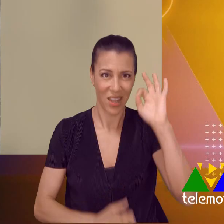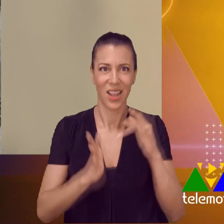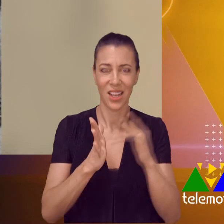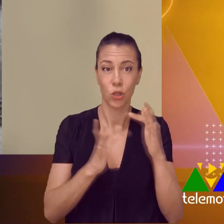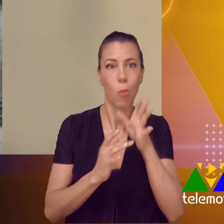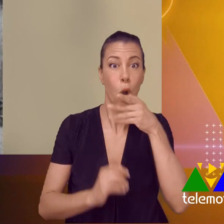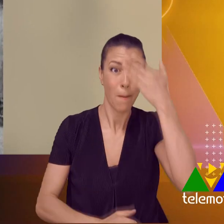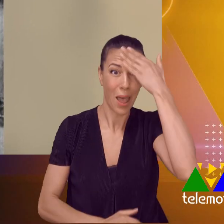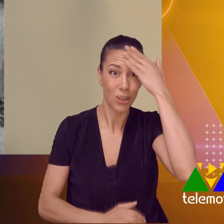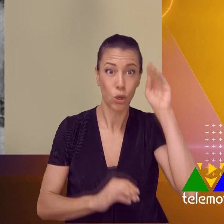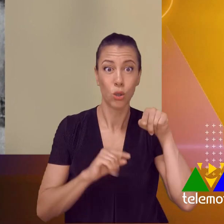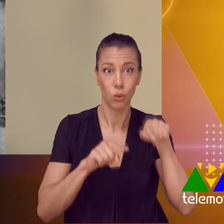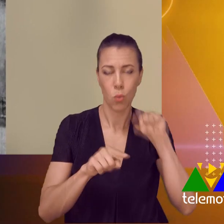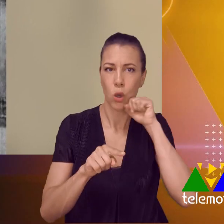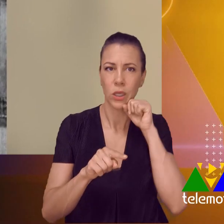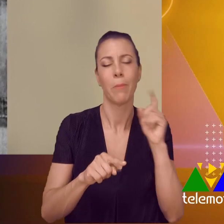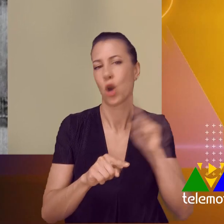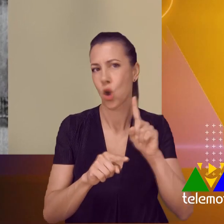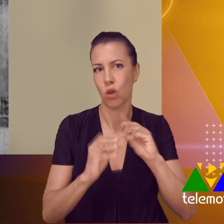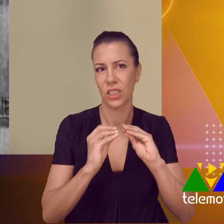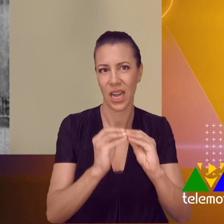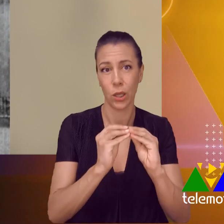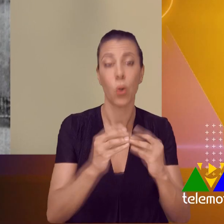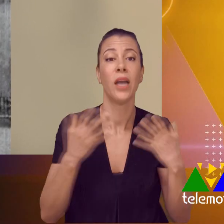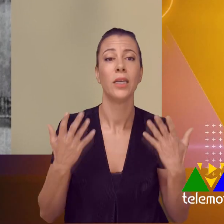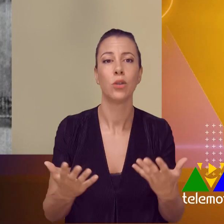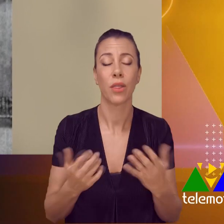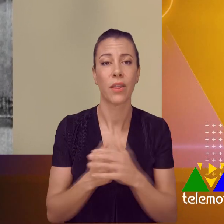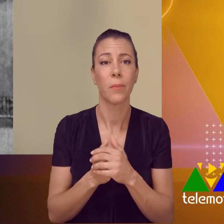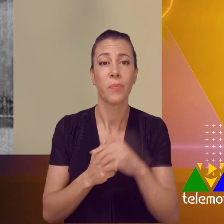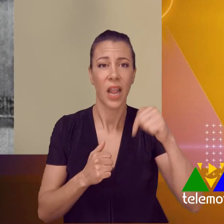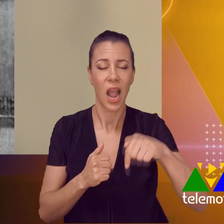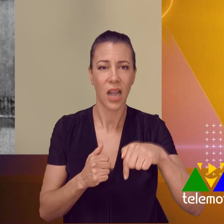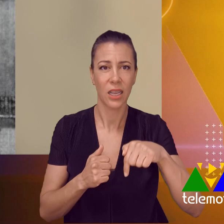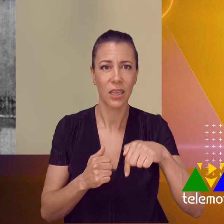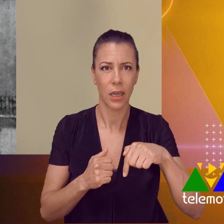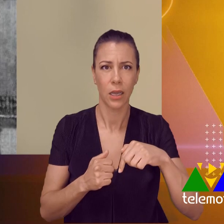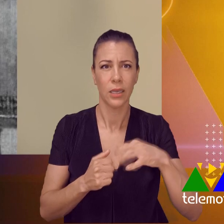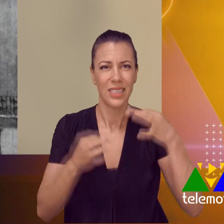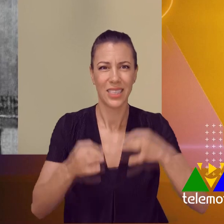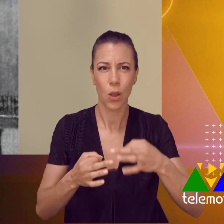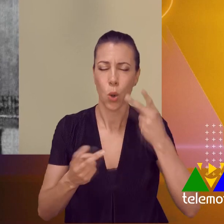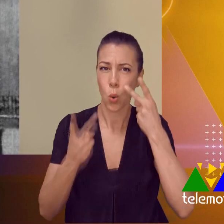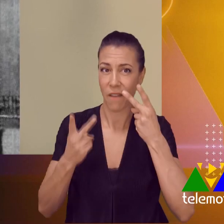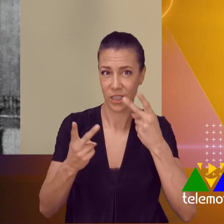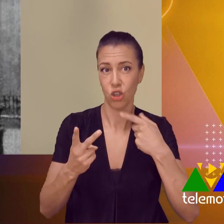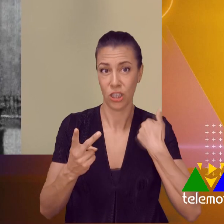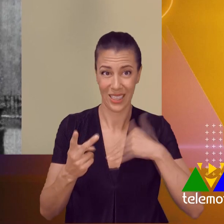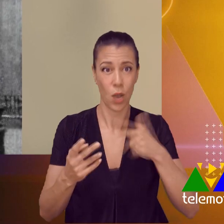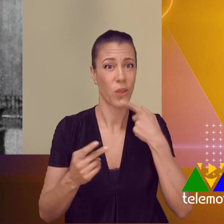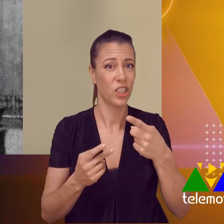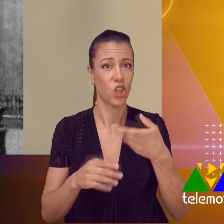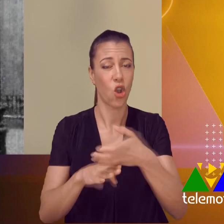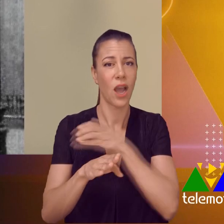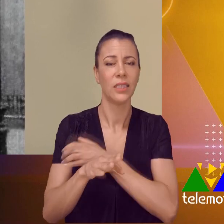patrón de Motril, tampoco se restauró. El caso es que aquí tendríamos una visión, lo que citábamos antes, fijaros,